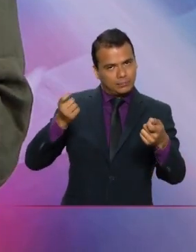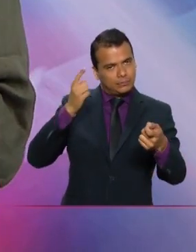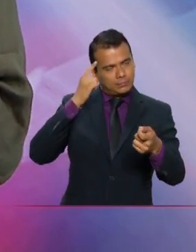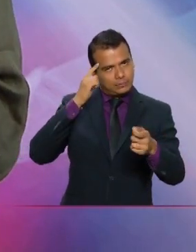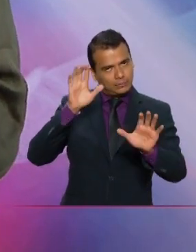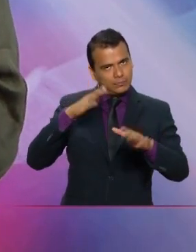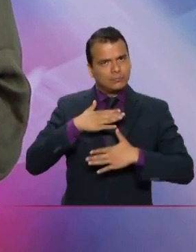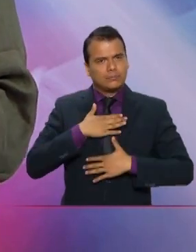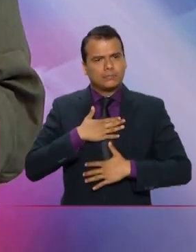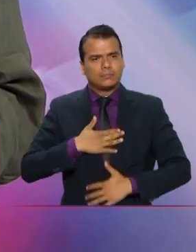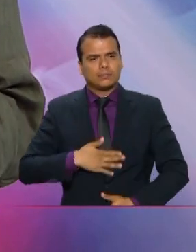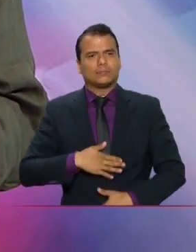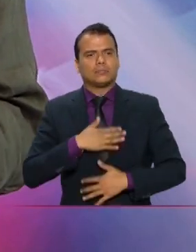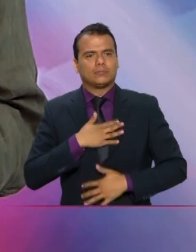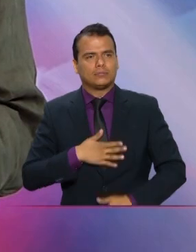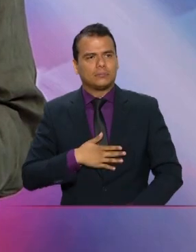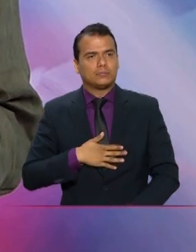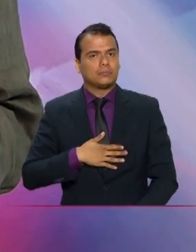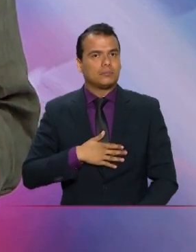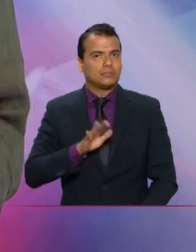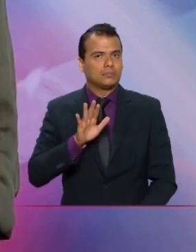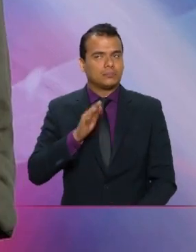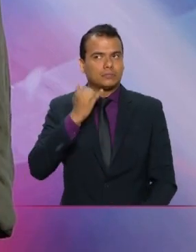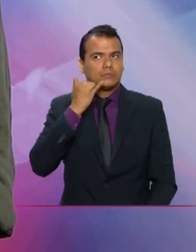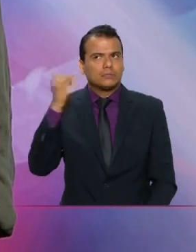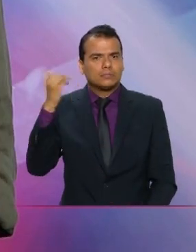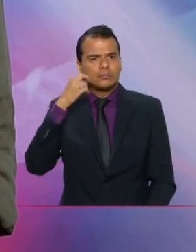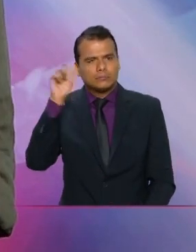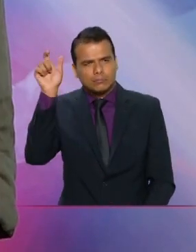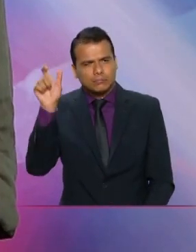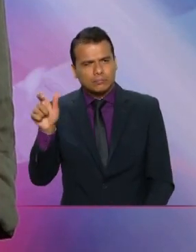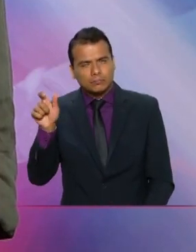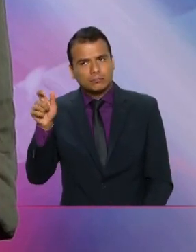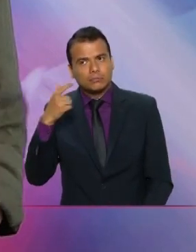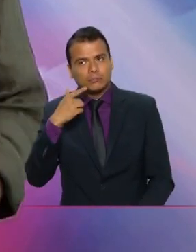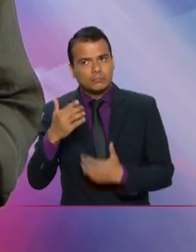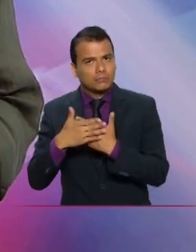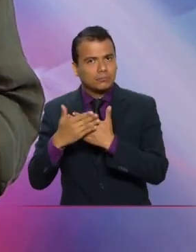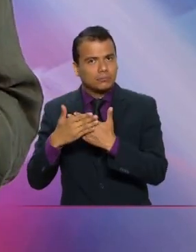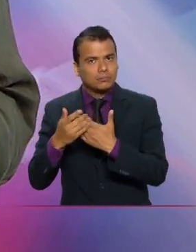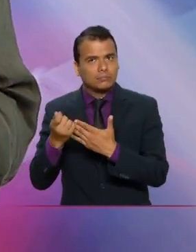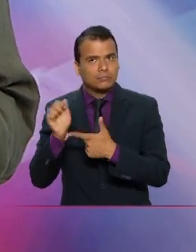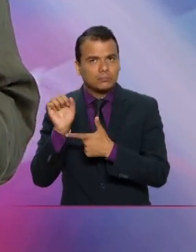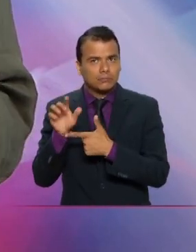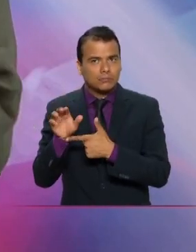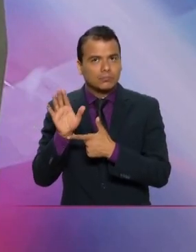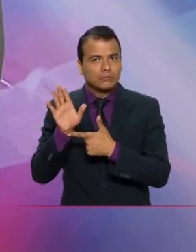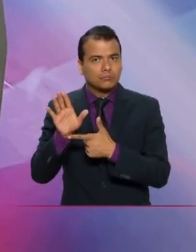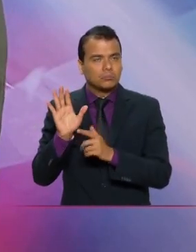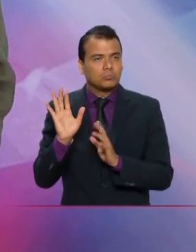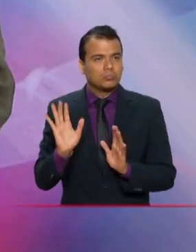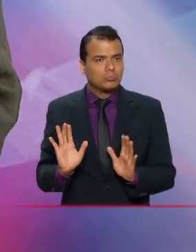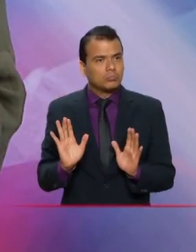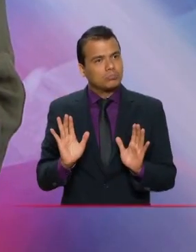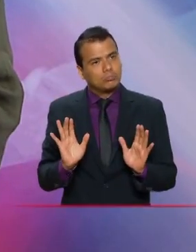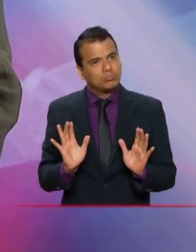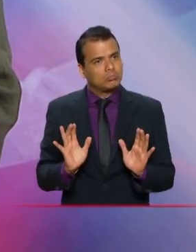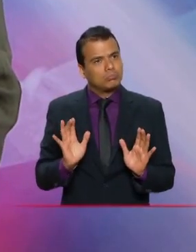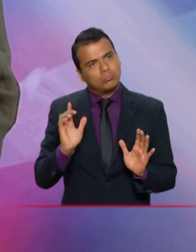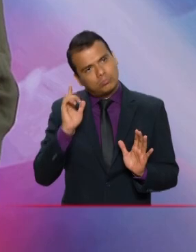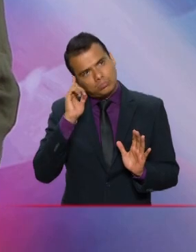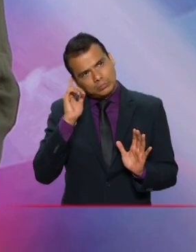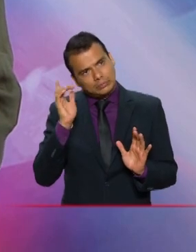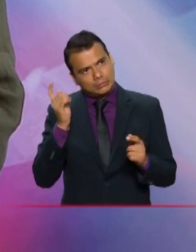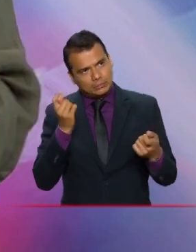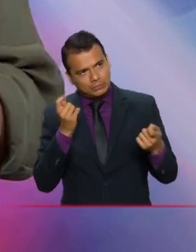veces, verificar, tal vez hacer una llamada a la persona que me está diciendo que le deposite un dinero. Ese tipo de cosas del día a día las podemos llevar a